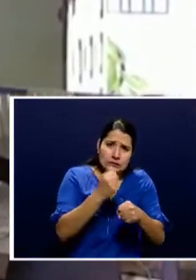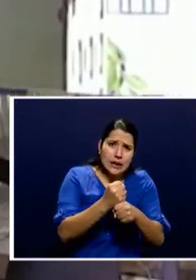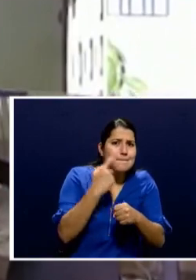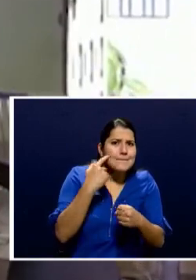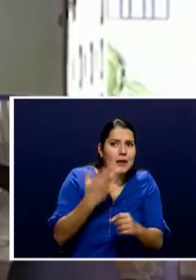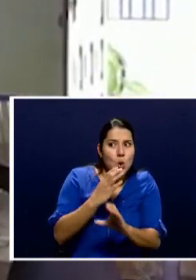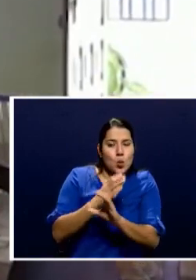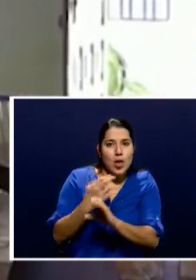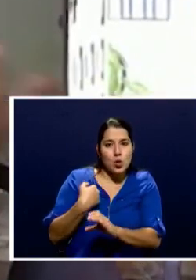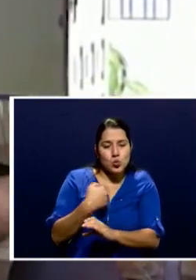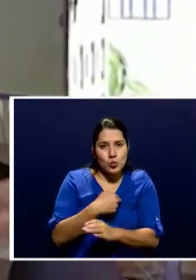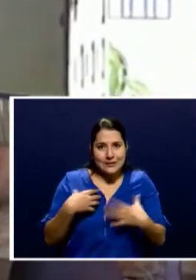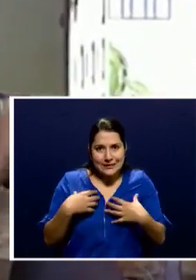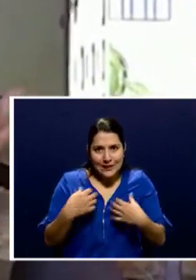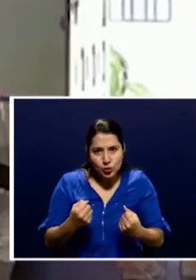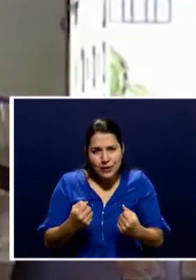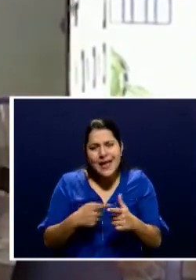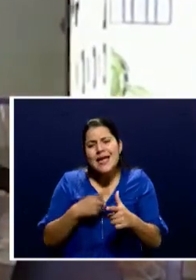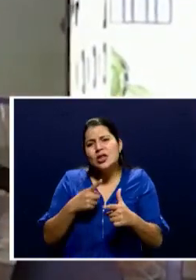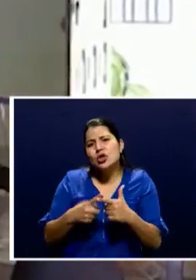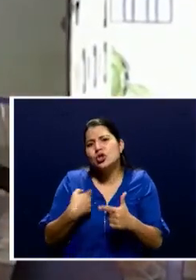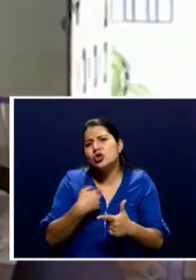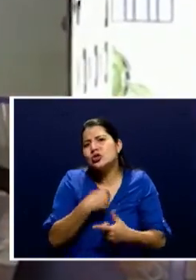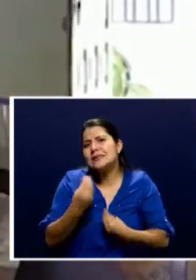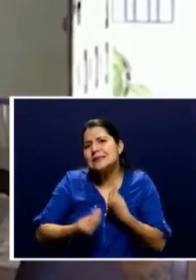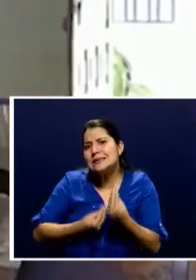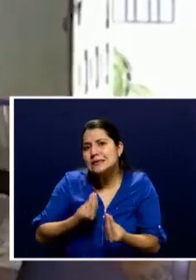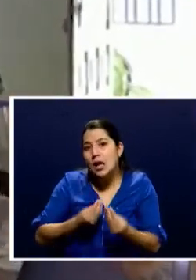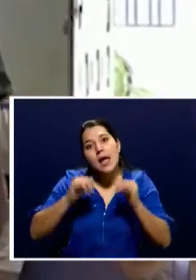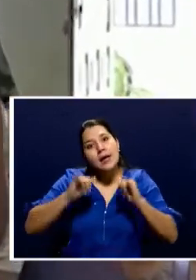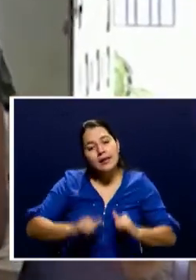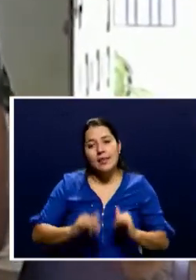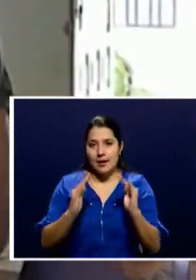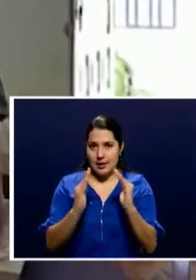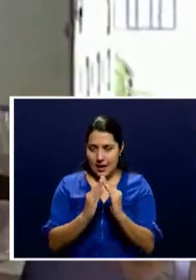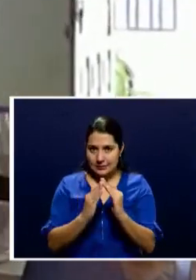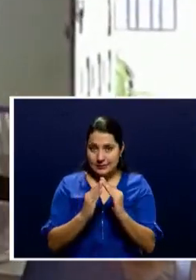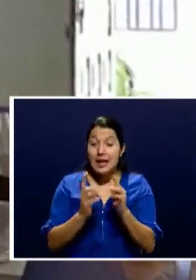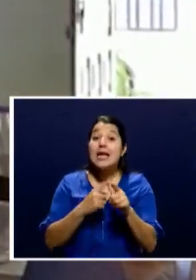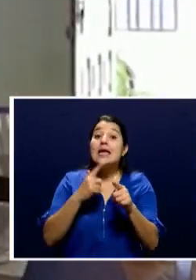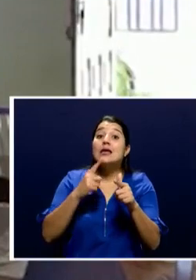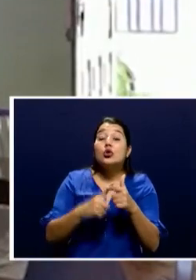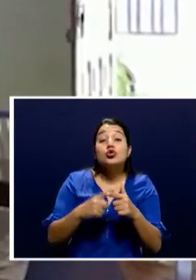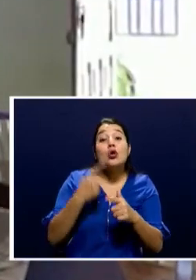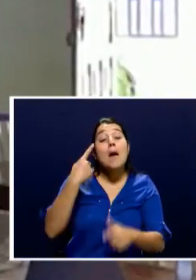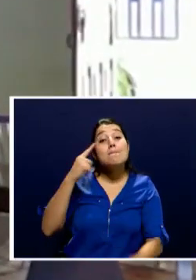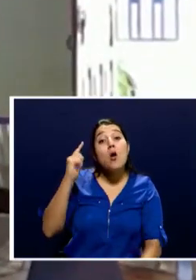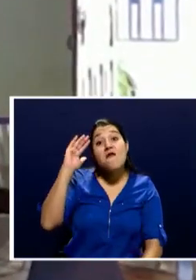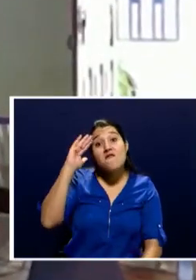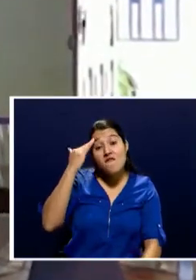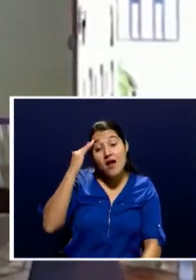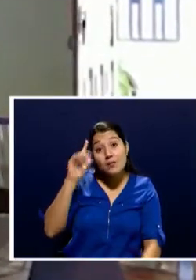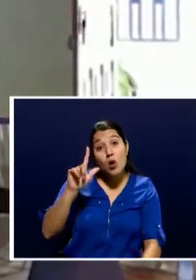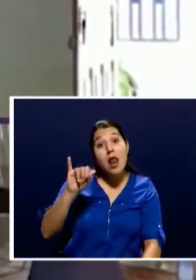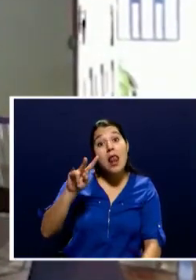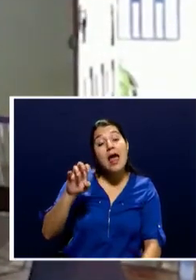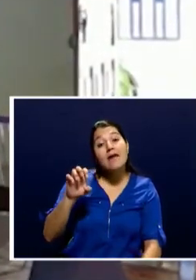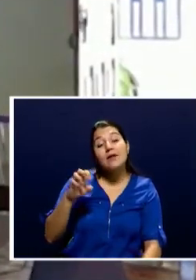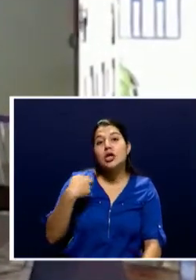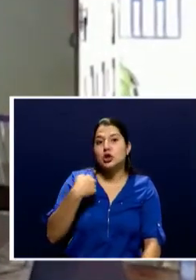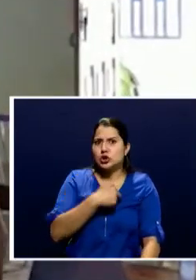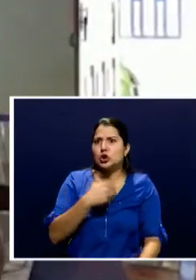que nos corresponde a los demás es quedarnos en casa. Entonces, a través de Facebook Live, hemos empezado